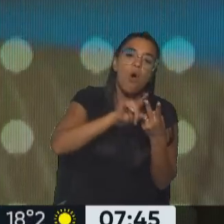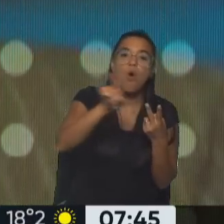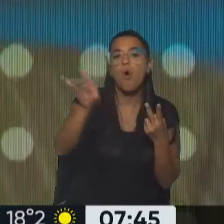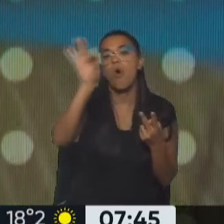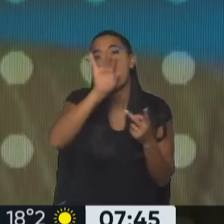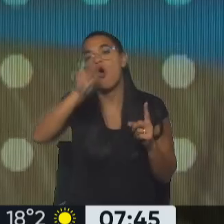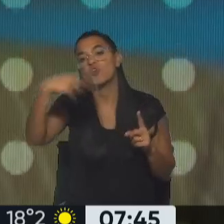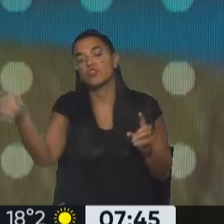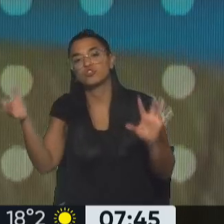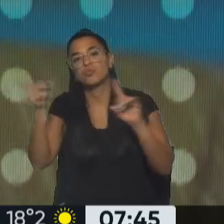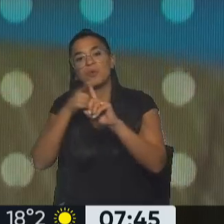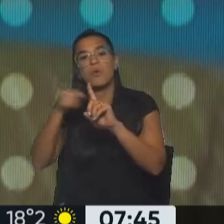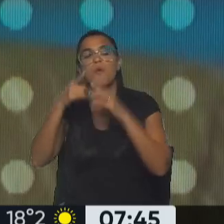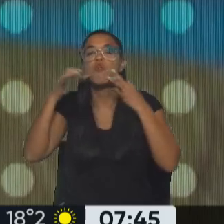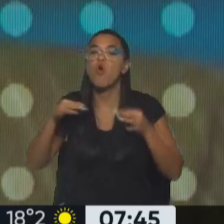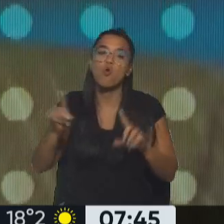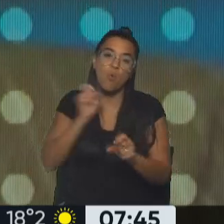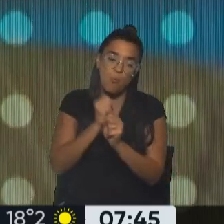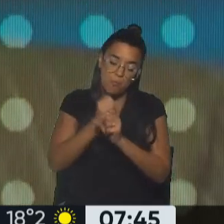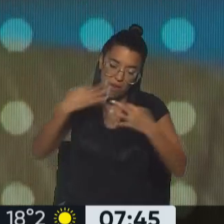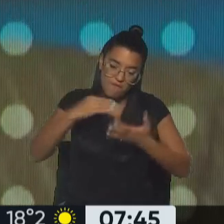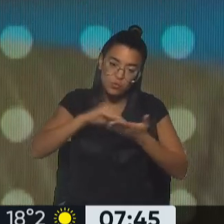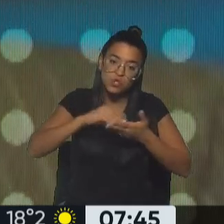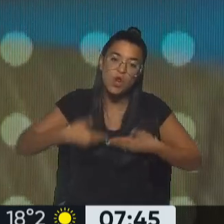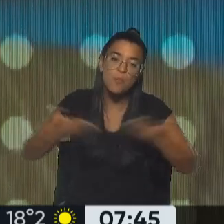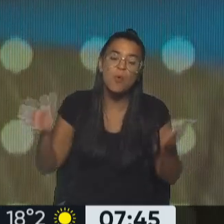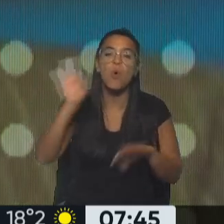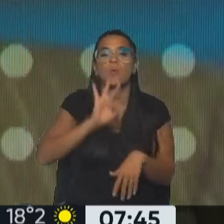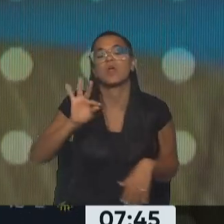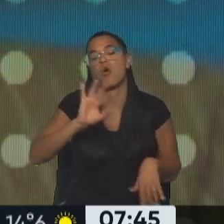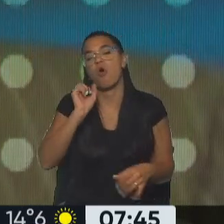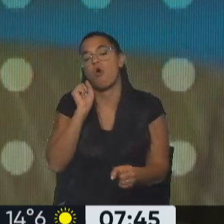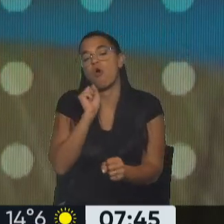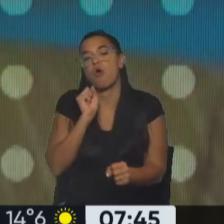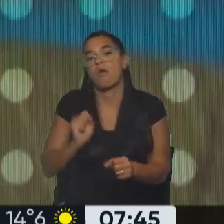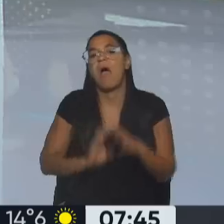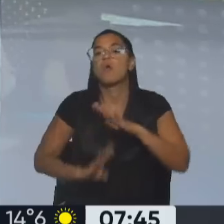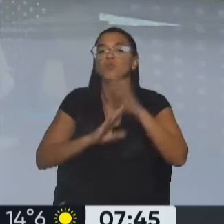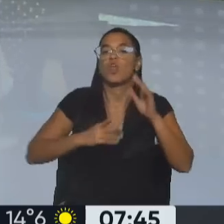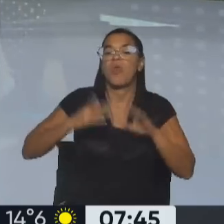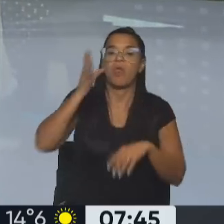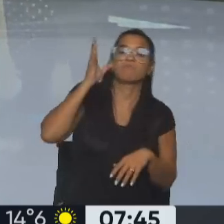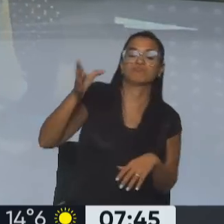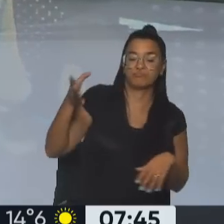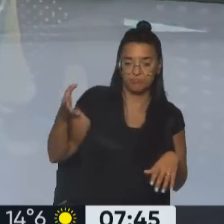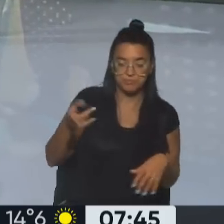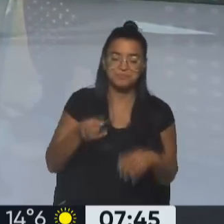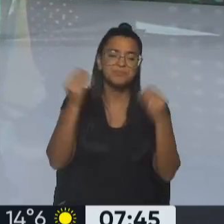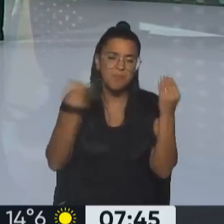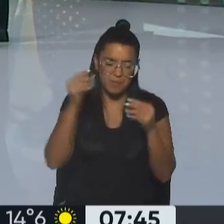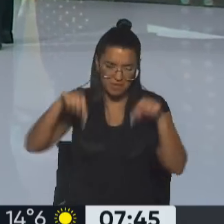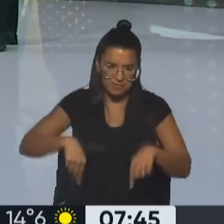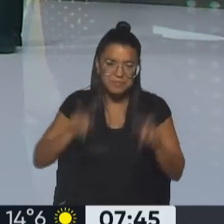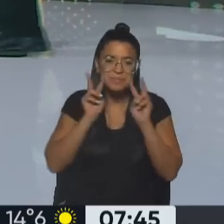más vinculados con incumplimiento de los deberes de funcionario público, abuso de autoridad, etcétera, etcétera. Vamos a ver qué es lo que pasa concretamente